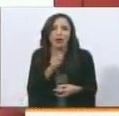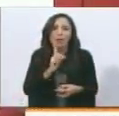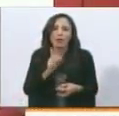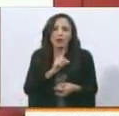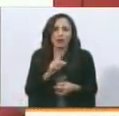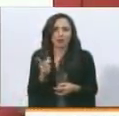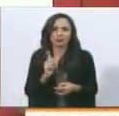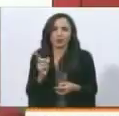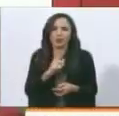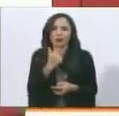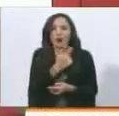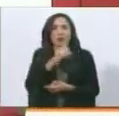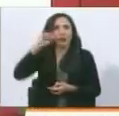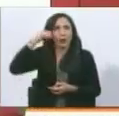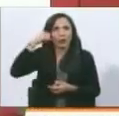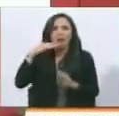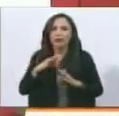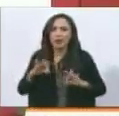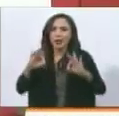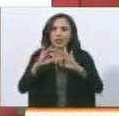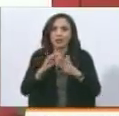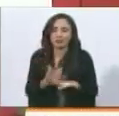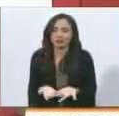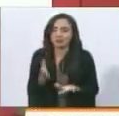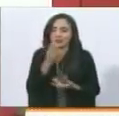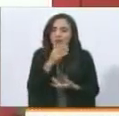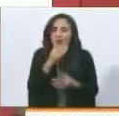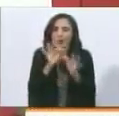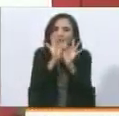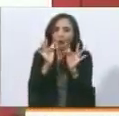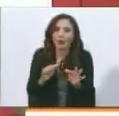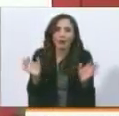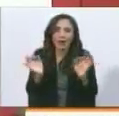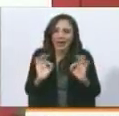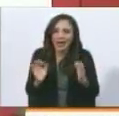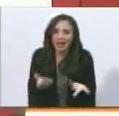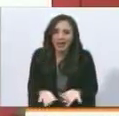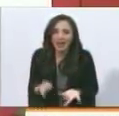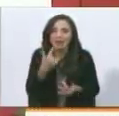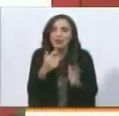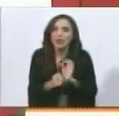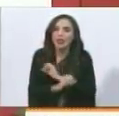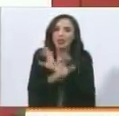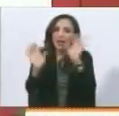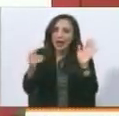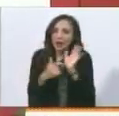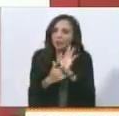acordaba. No hay forma como decir que eso es mentira.